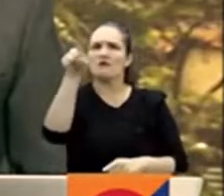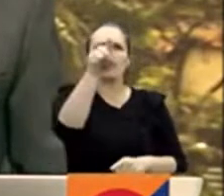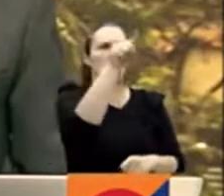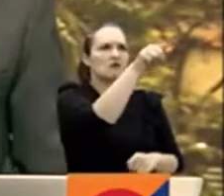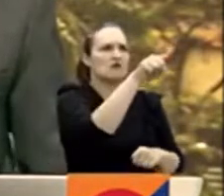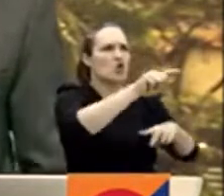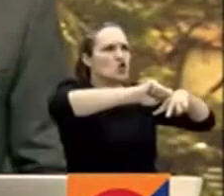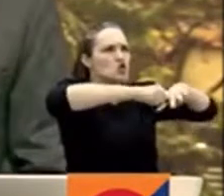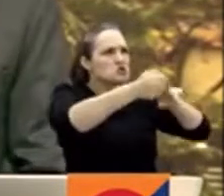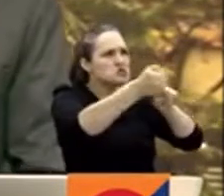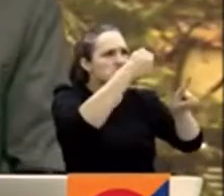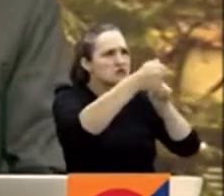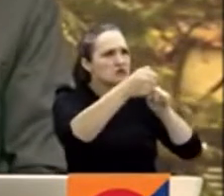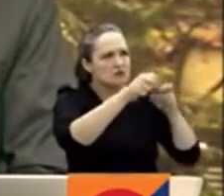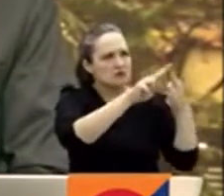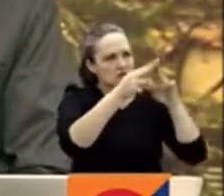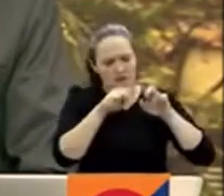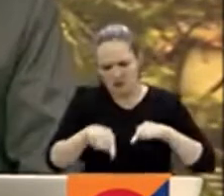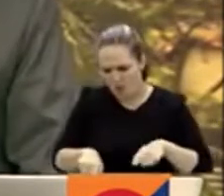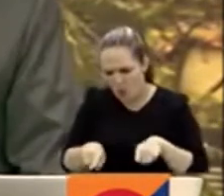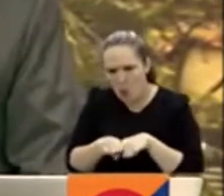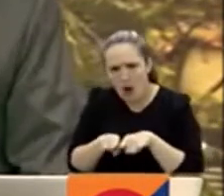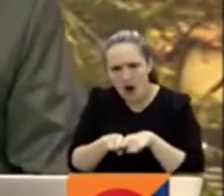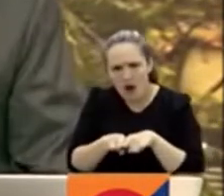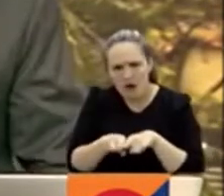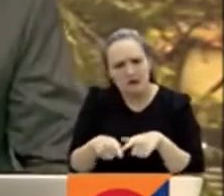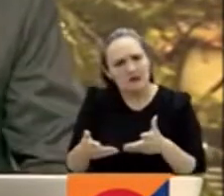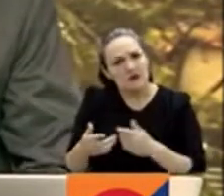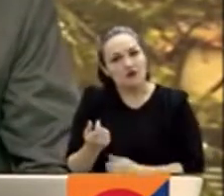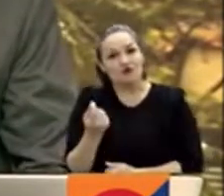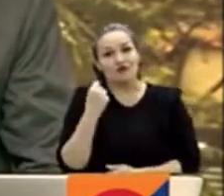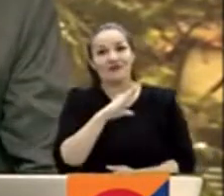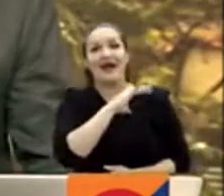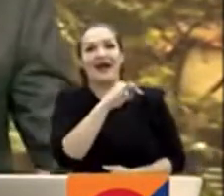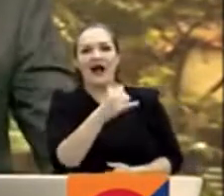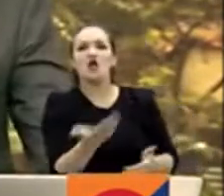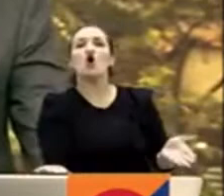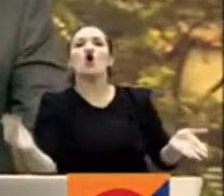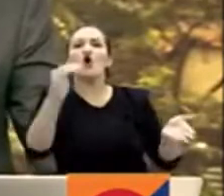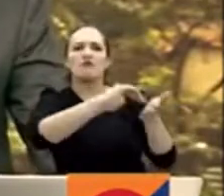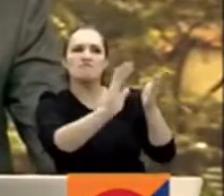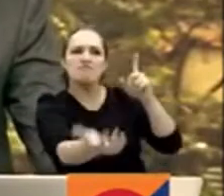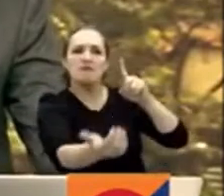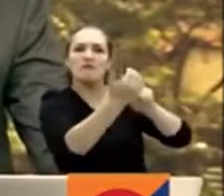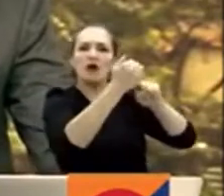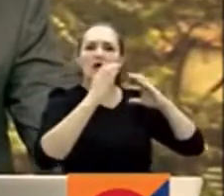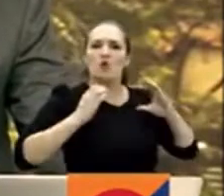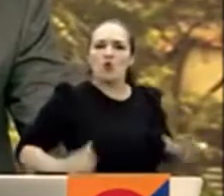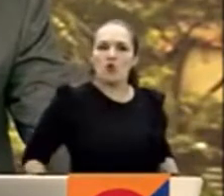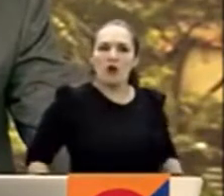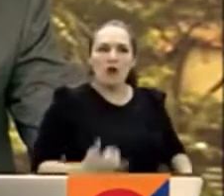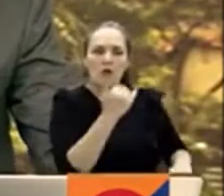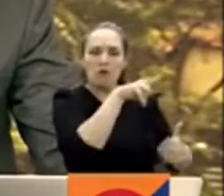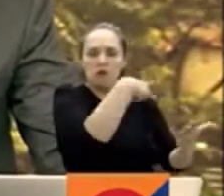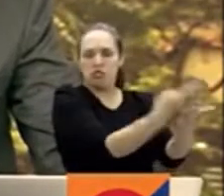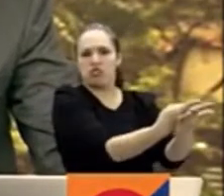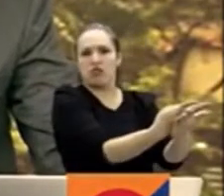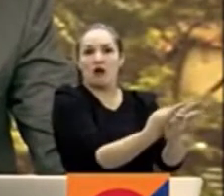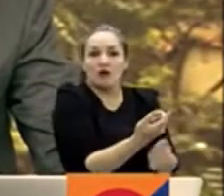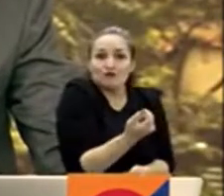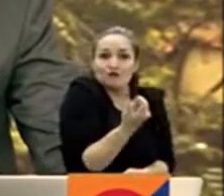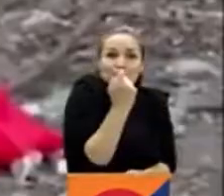de tortura. Precisamente en Cali, en las últimas horas, encontraron otro cadáver. Es el segundo caso en menos de 10